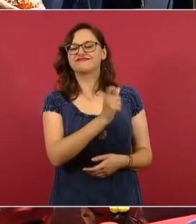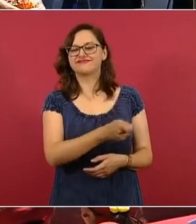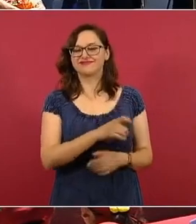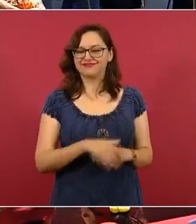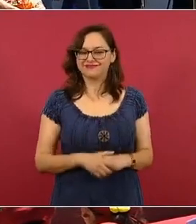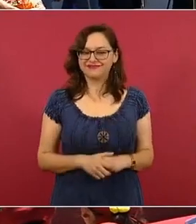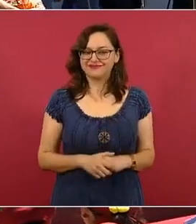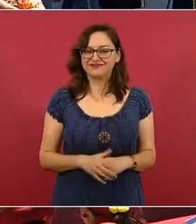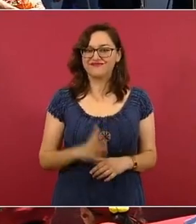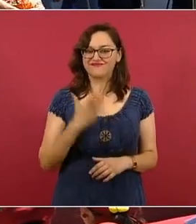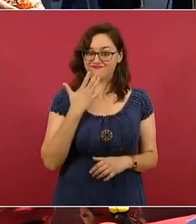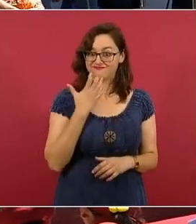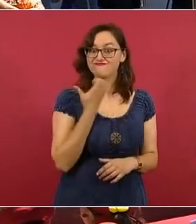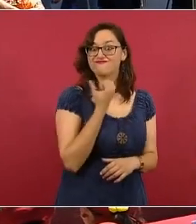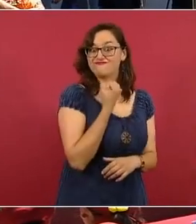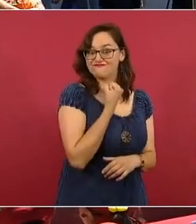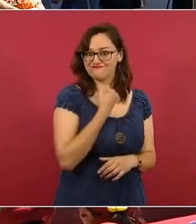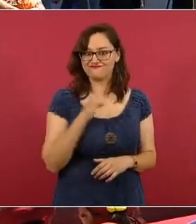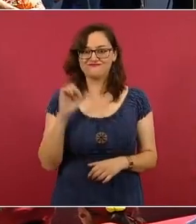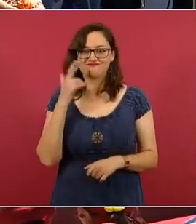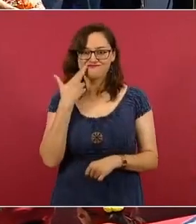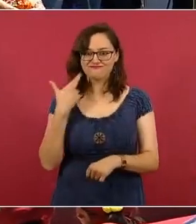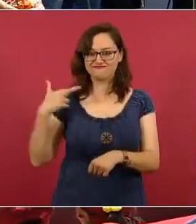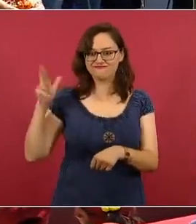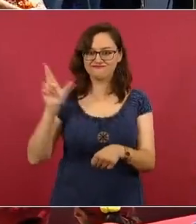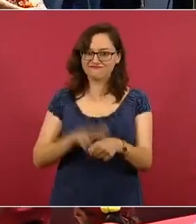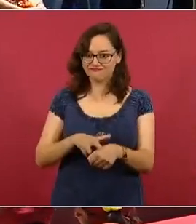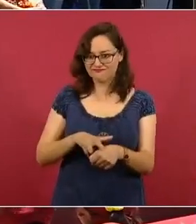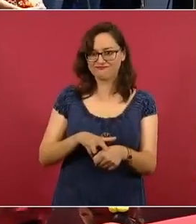son grandes ladrones,